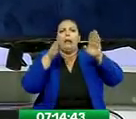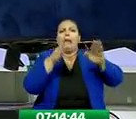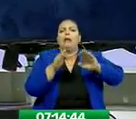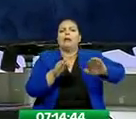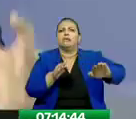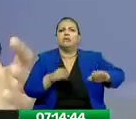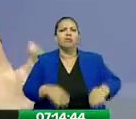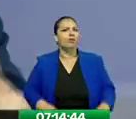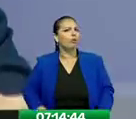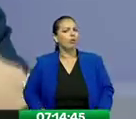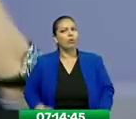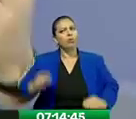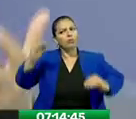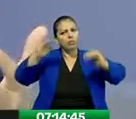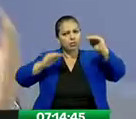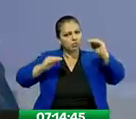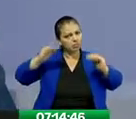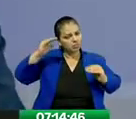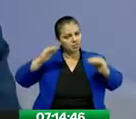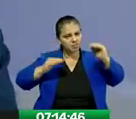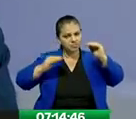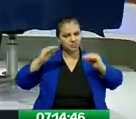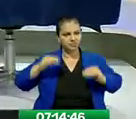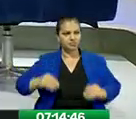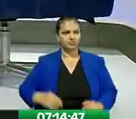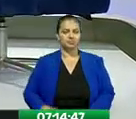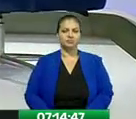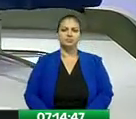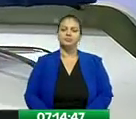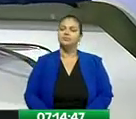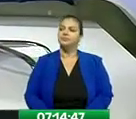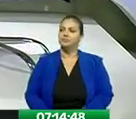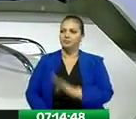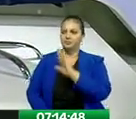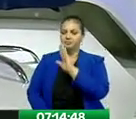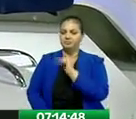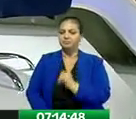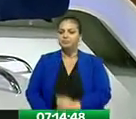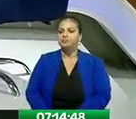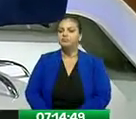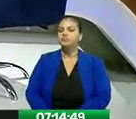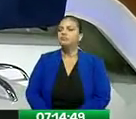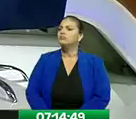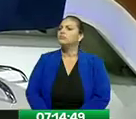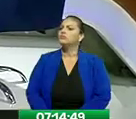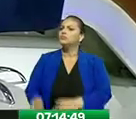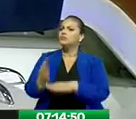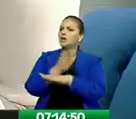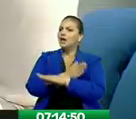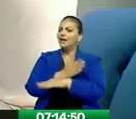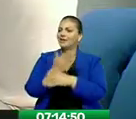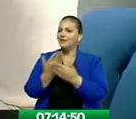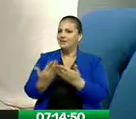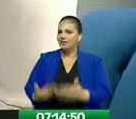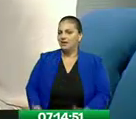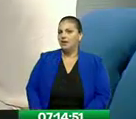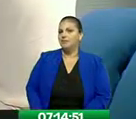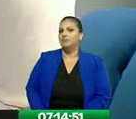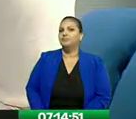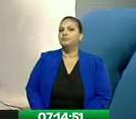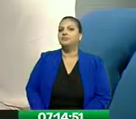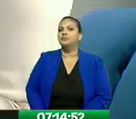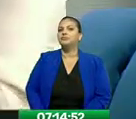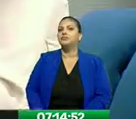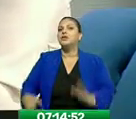precedentes entre sí, tienen que ser en simultáneo. A ver, pero hay un punto importante. Por ejemplo, se eliminó el anticipo, el pago del anticipo del impuesto